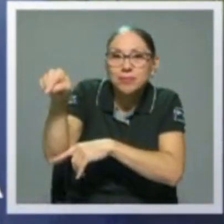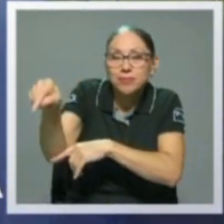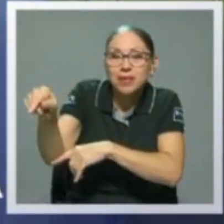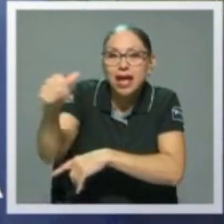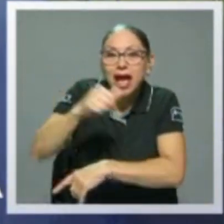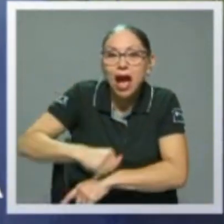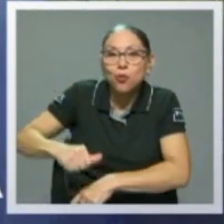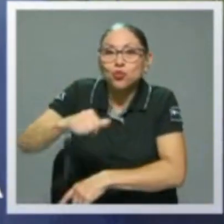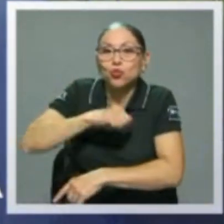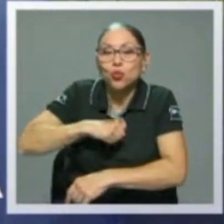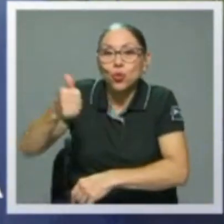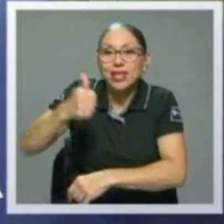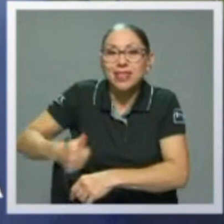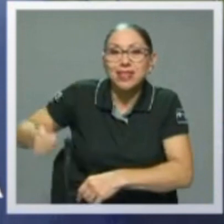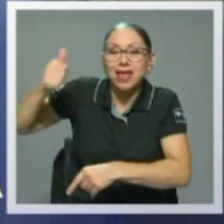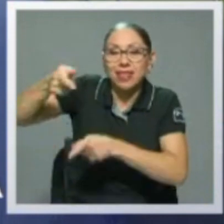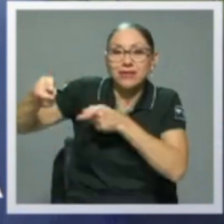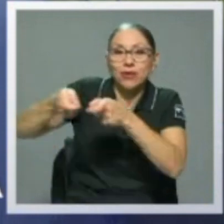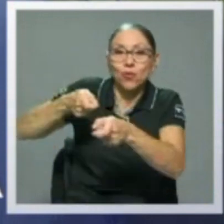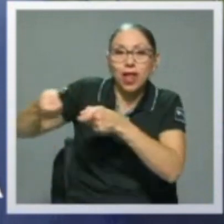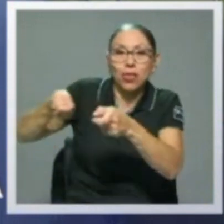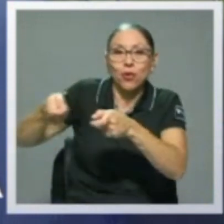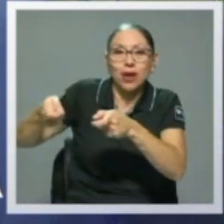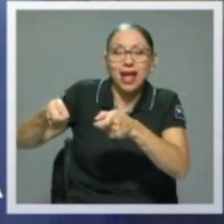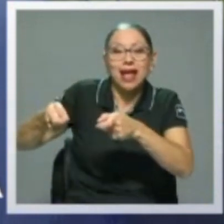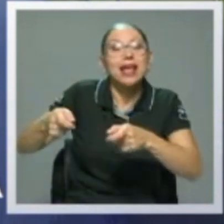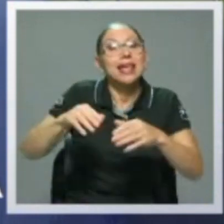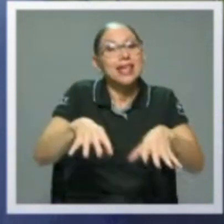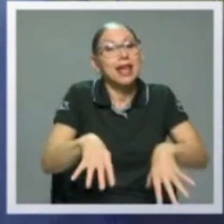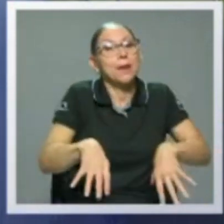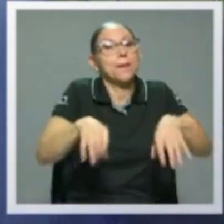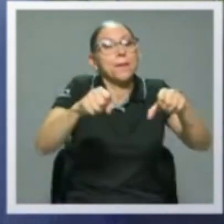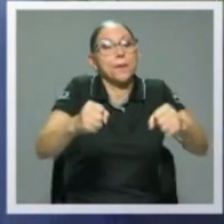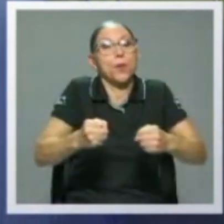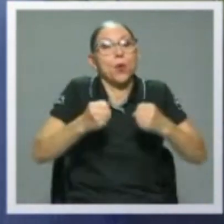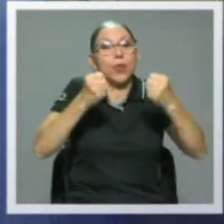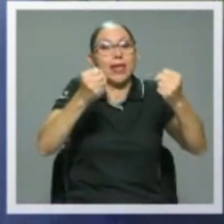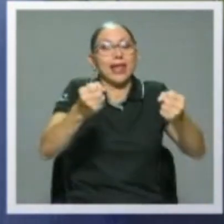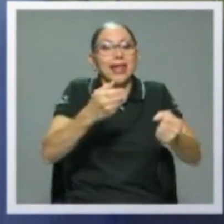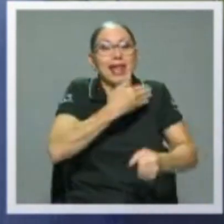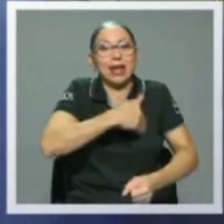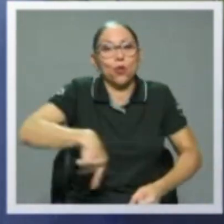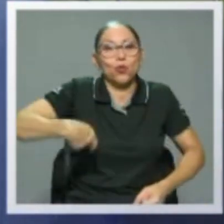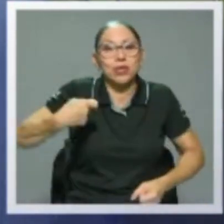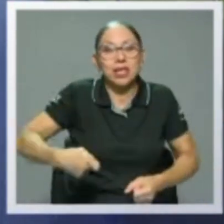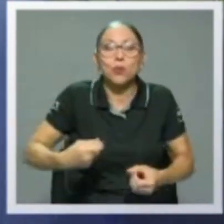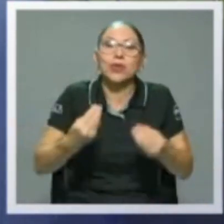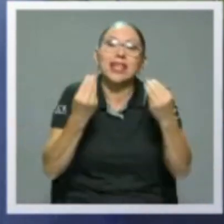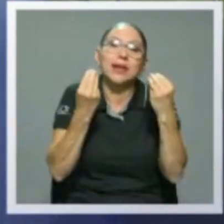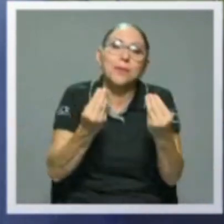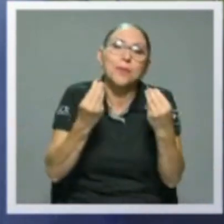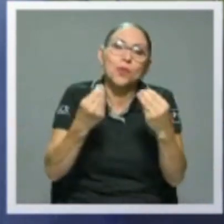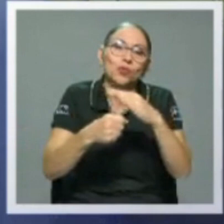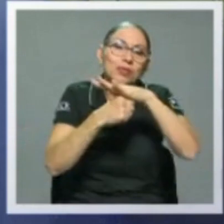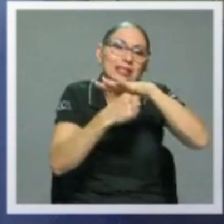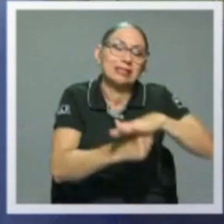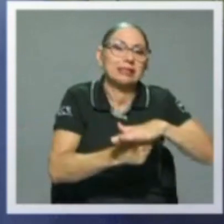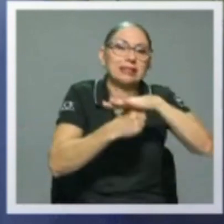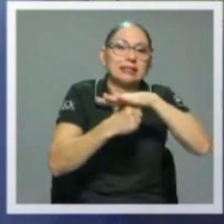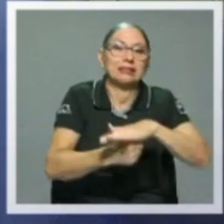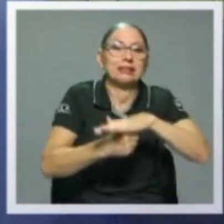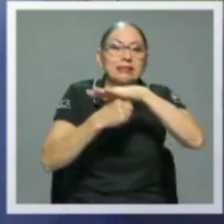Poder Ejecutivo tiene muchísimas presiones de parte de los regulados. Y bueno, no voy a